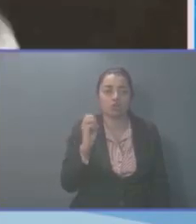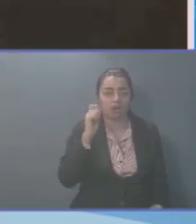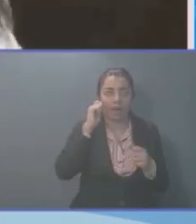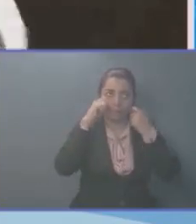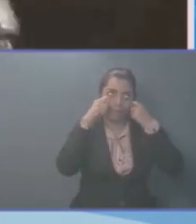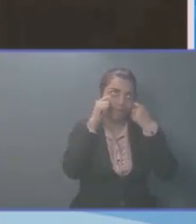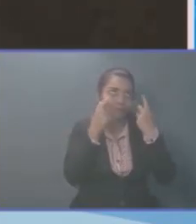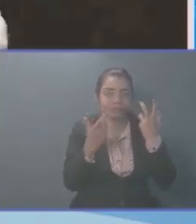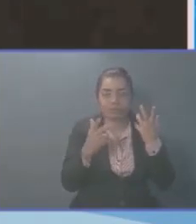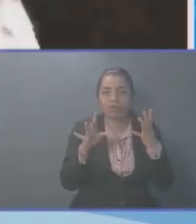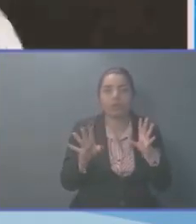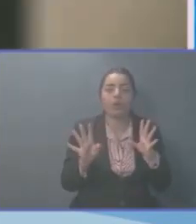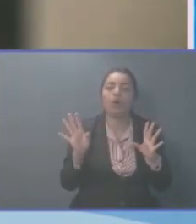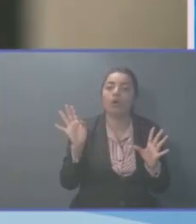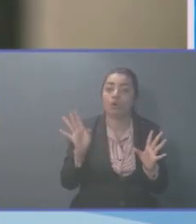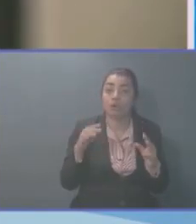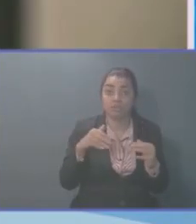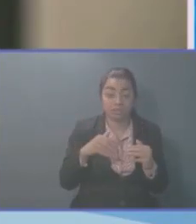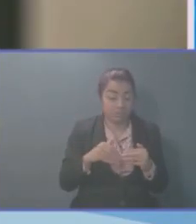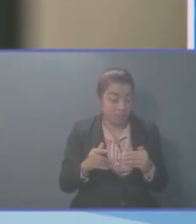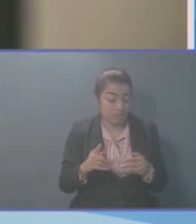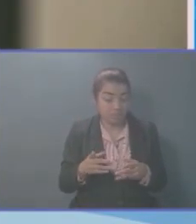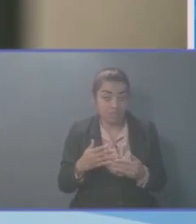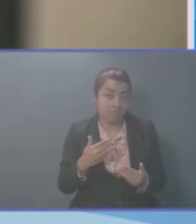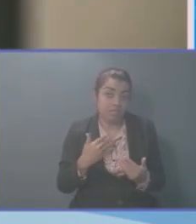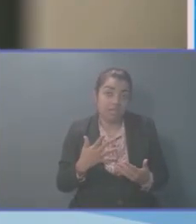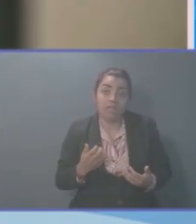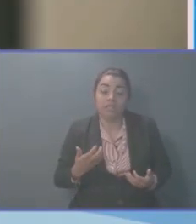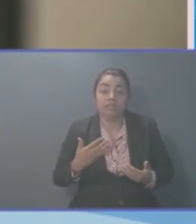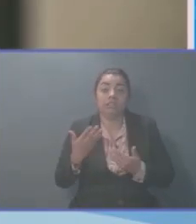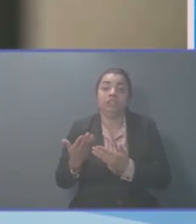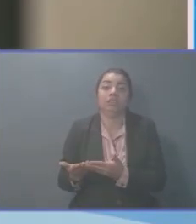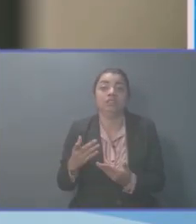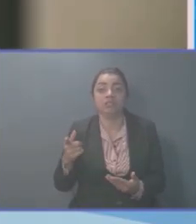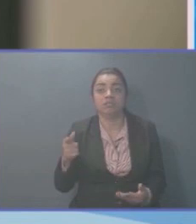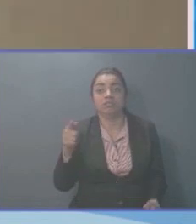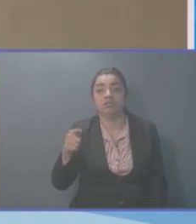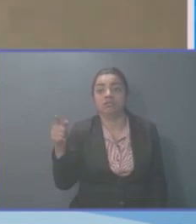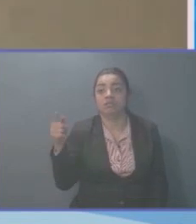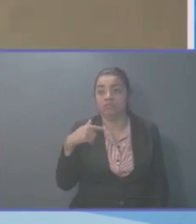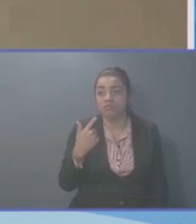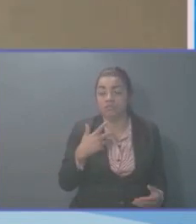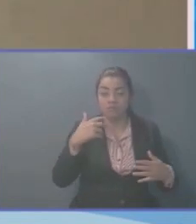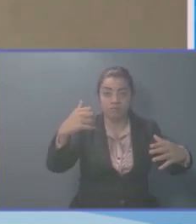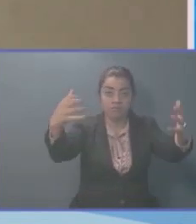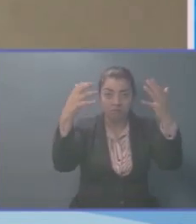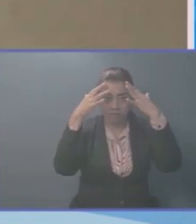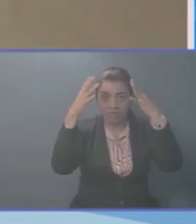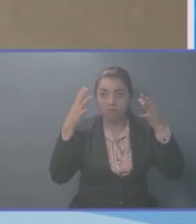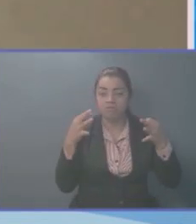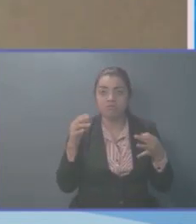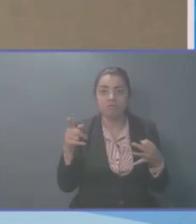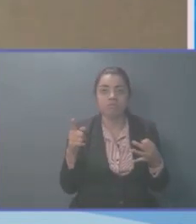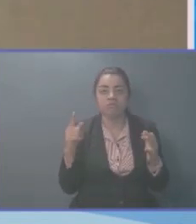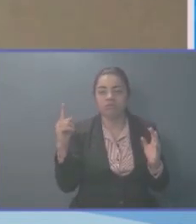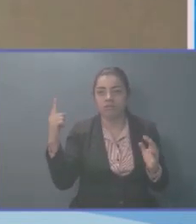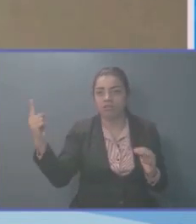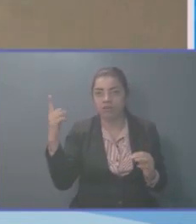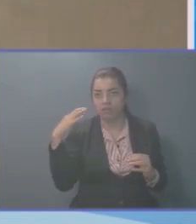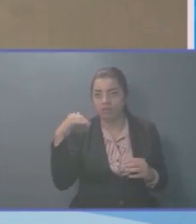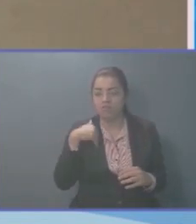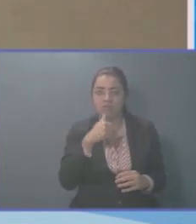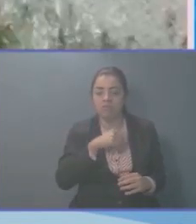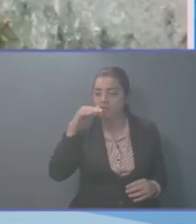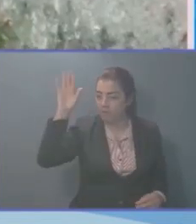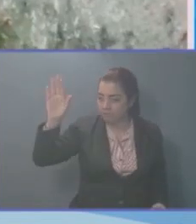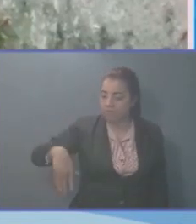a veces se trata de argumentar de esa forma, que nosotros hayamos decidido acompañar una interpelación, que como